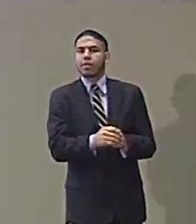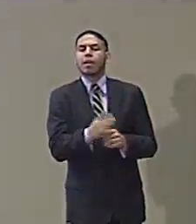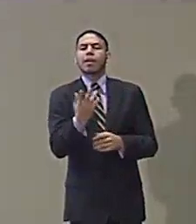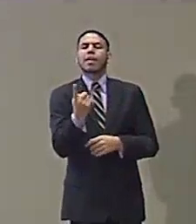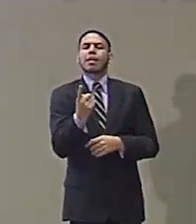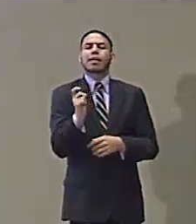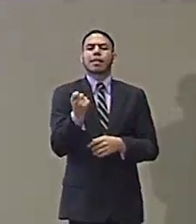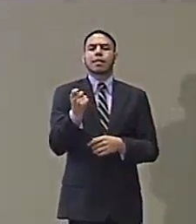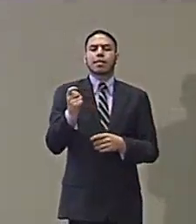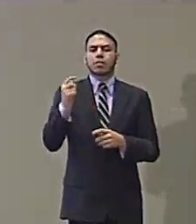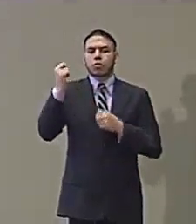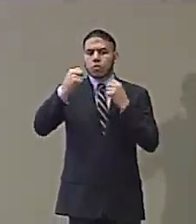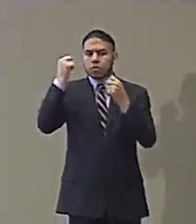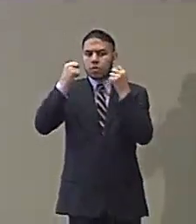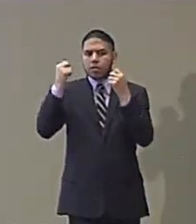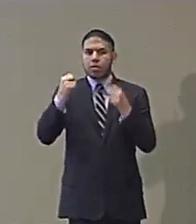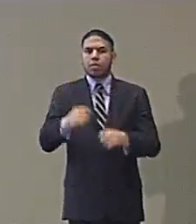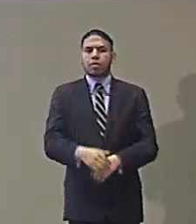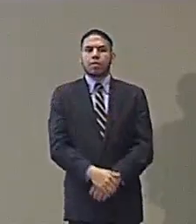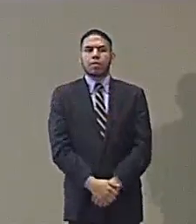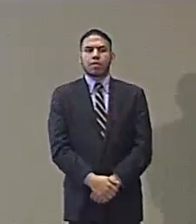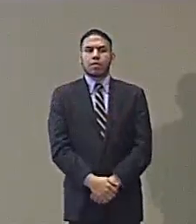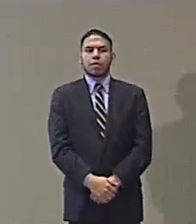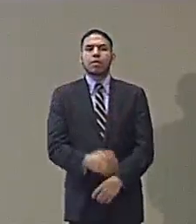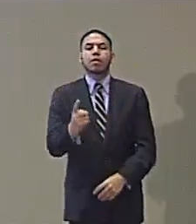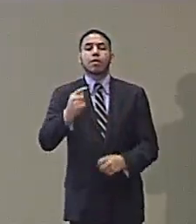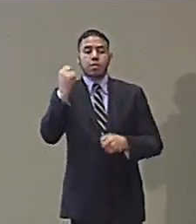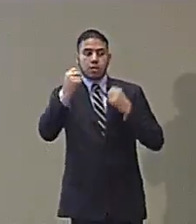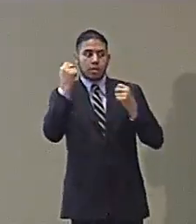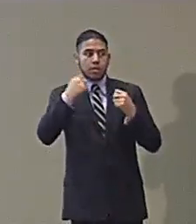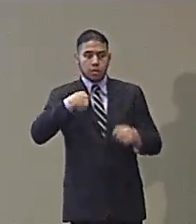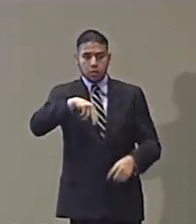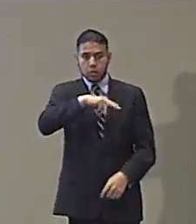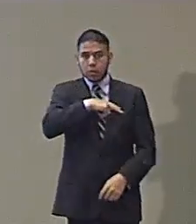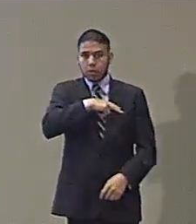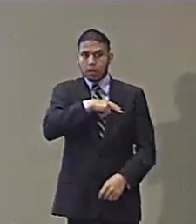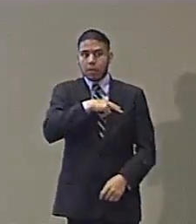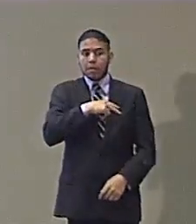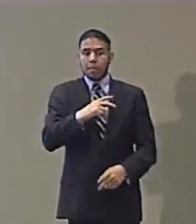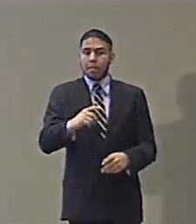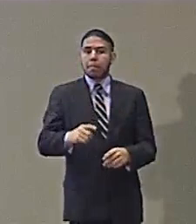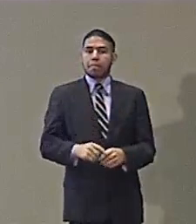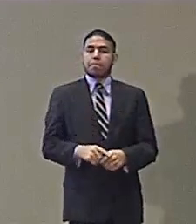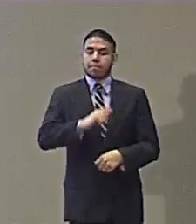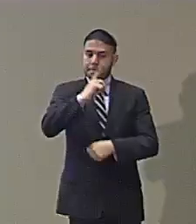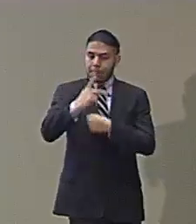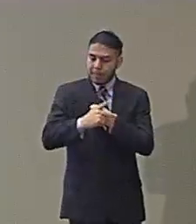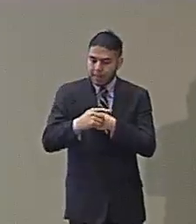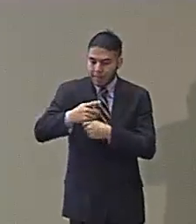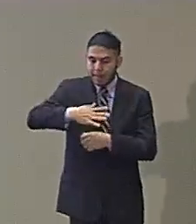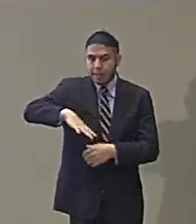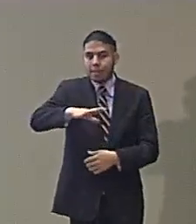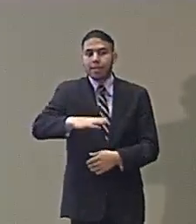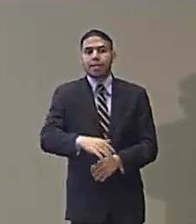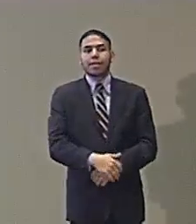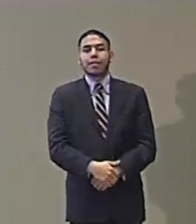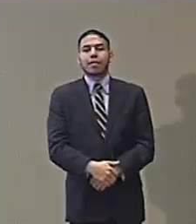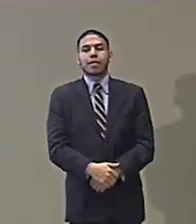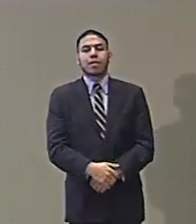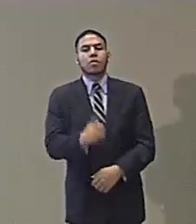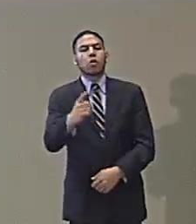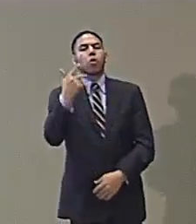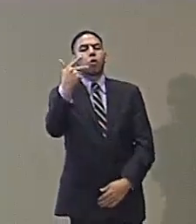país el turismo nuestro país representa aproximadamente como lo dijo la subsecretaria teresa solís el